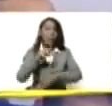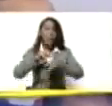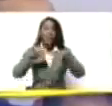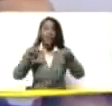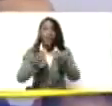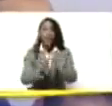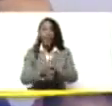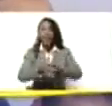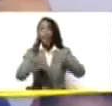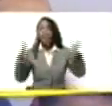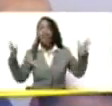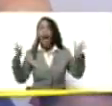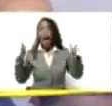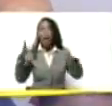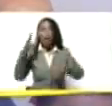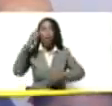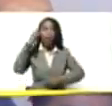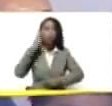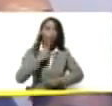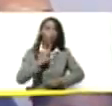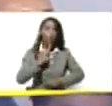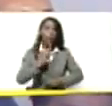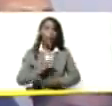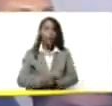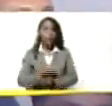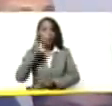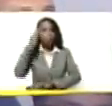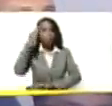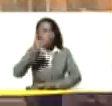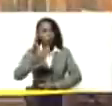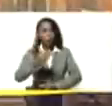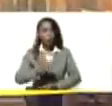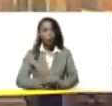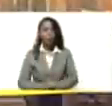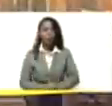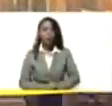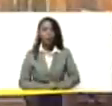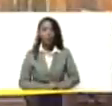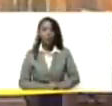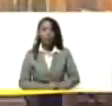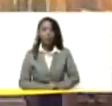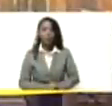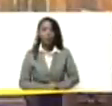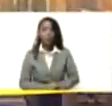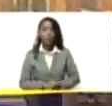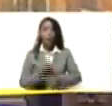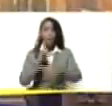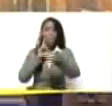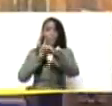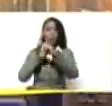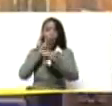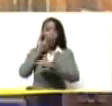real y lo vamos logrando pasito a pasito pasito a pasito